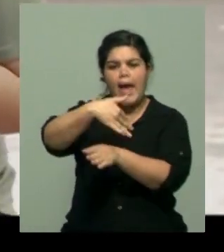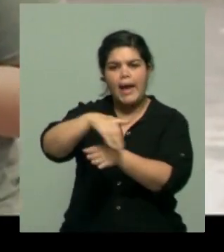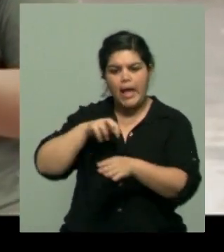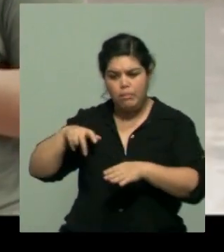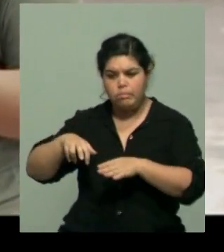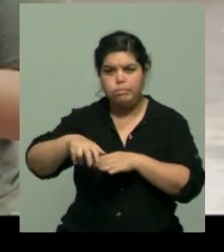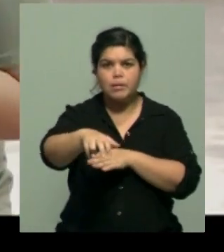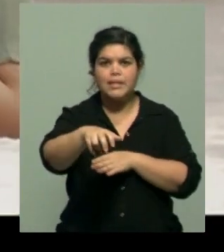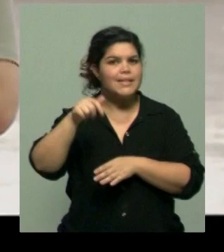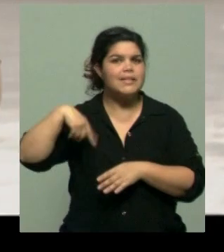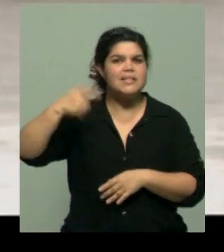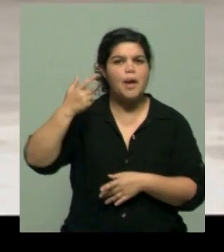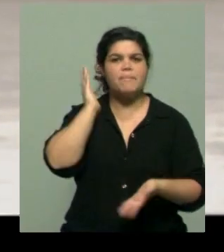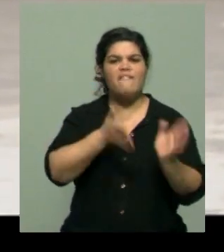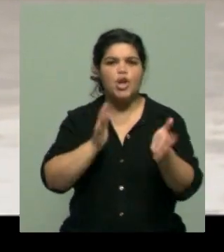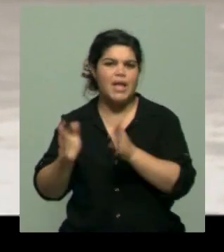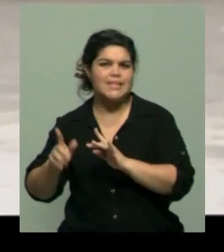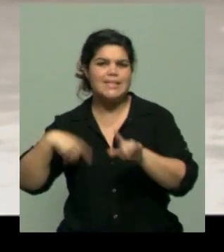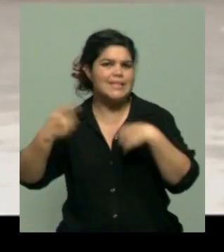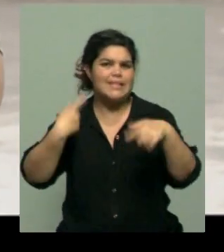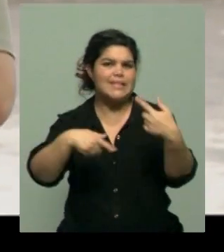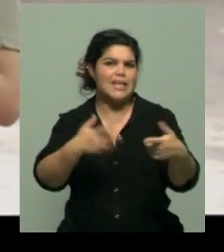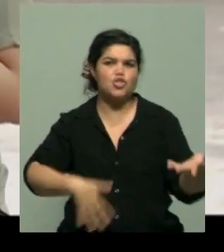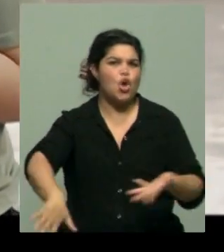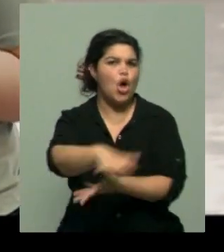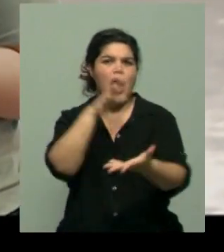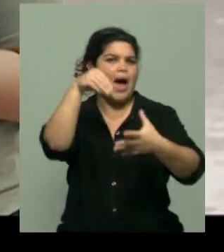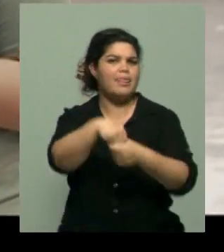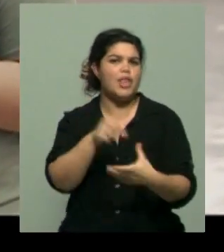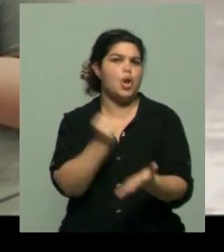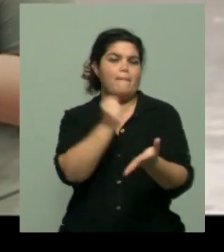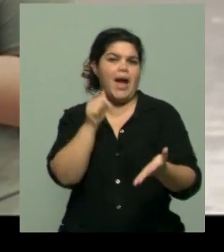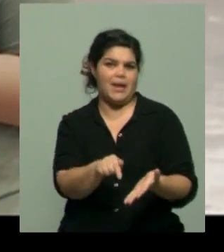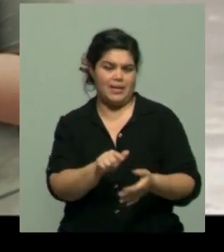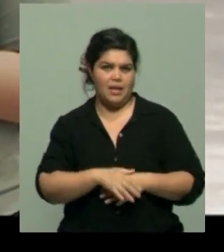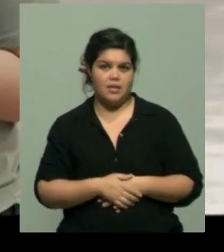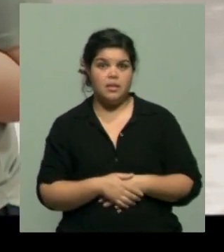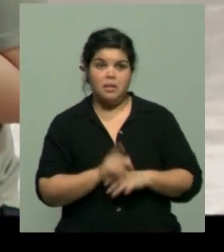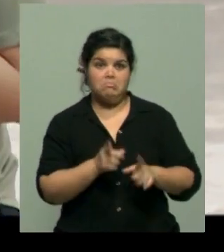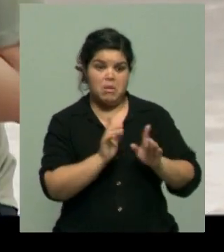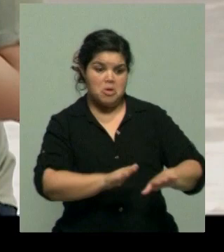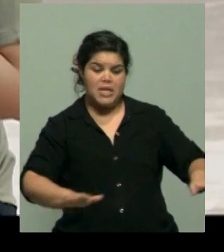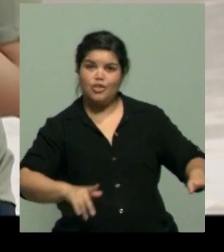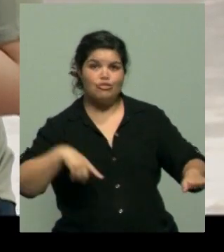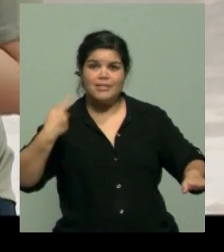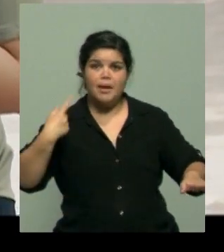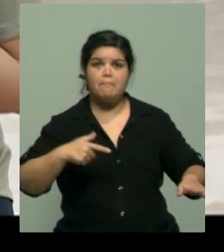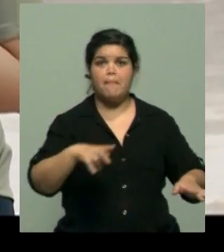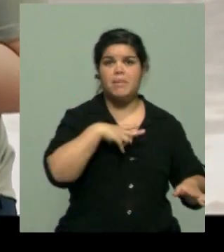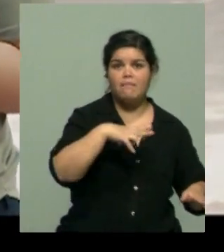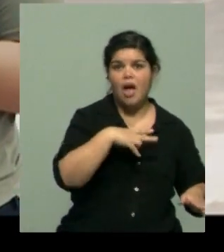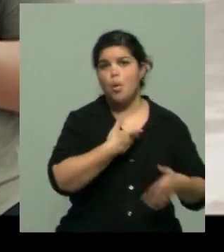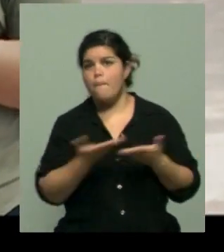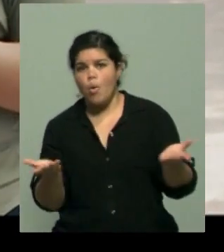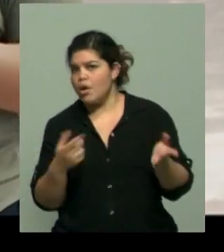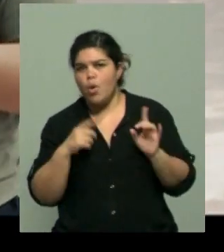es cotidiano. Entonces, estas situaciones las atraviesan todos los niños. Lo que pasa es que, bueno, es mucho más difícil en una